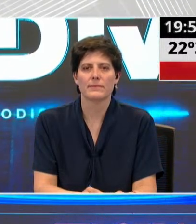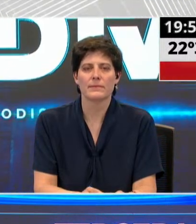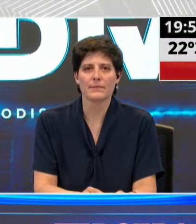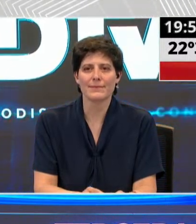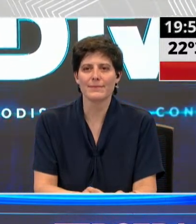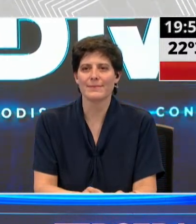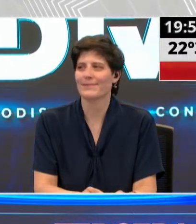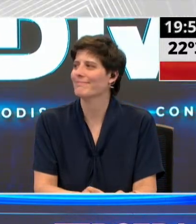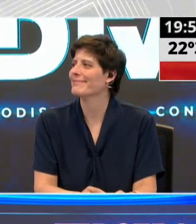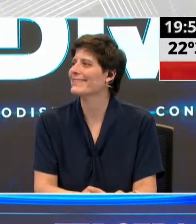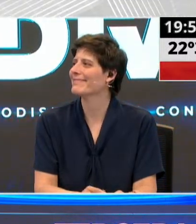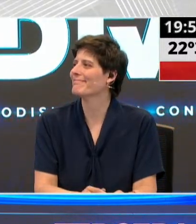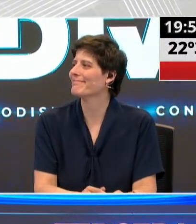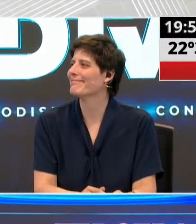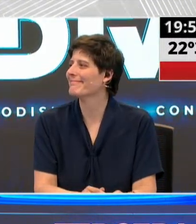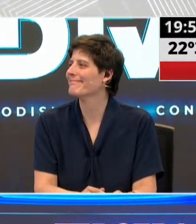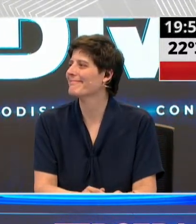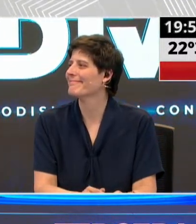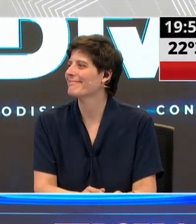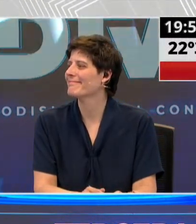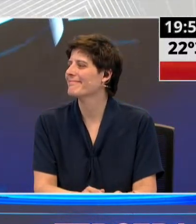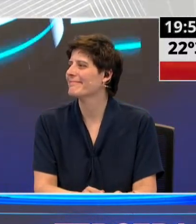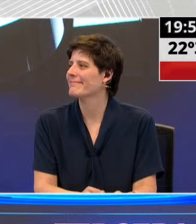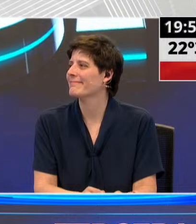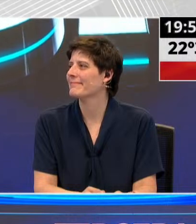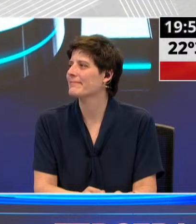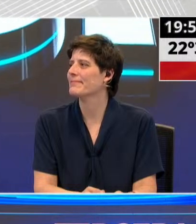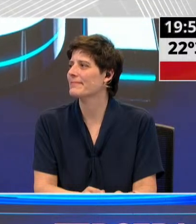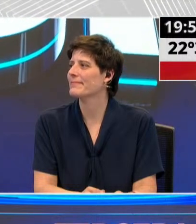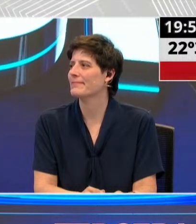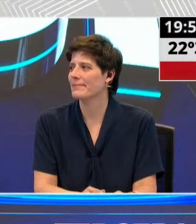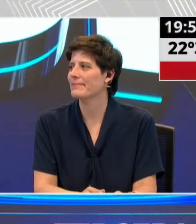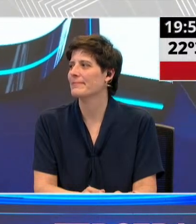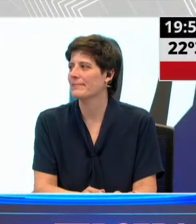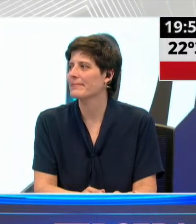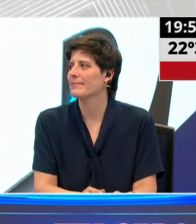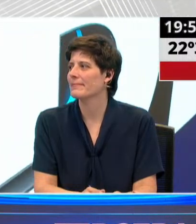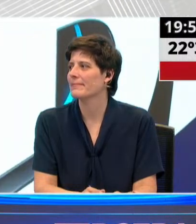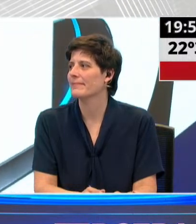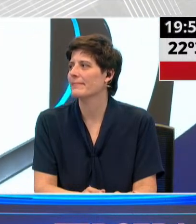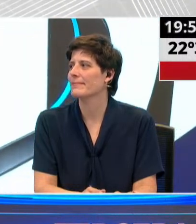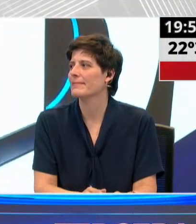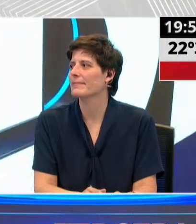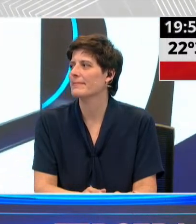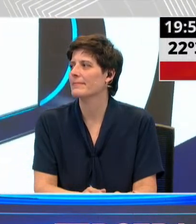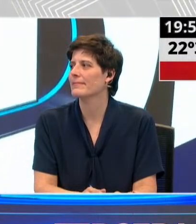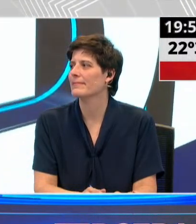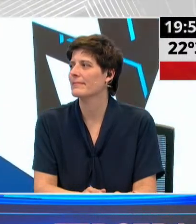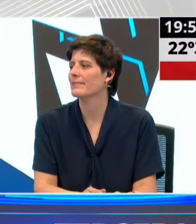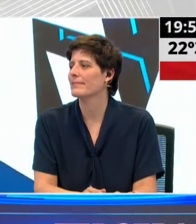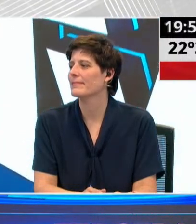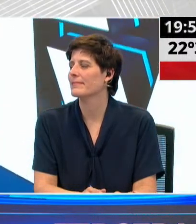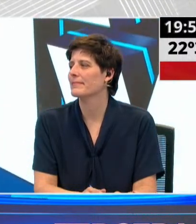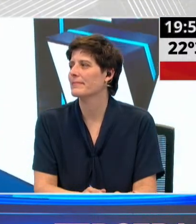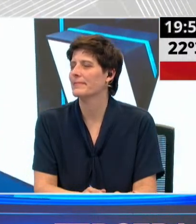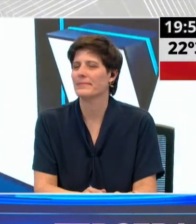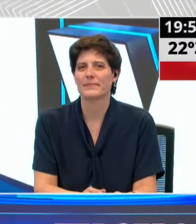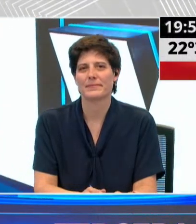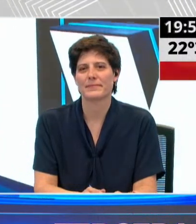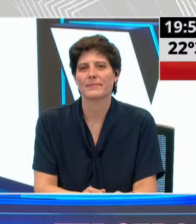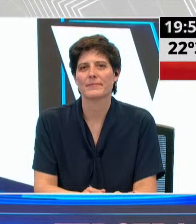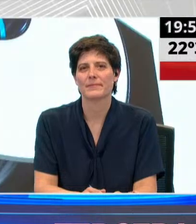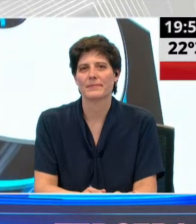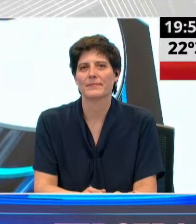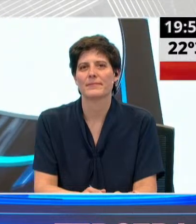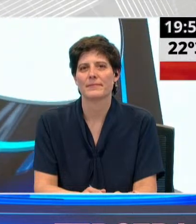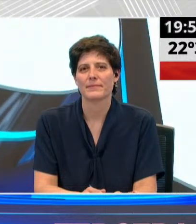10 diputados, 9 diputados, impulsarlos hacia la Libertad Avanza para engrosar esos votos, o qué es lo que puede pasar con los diputados